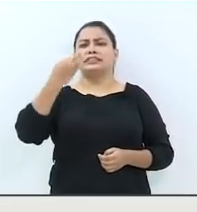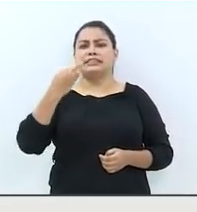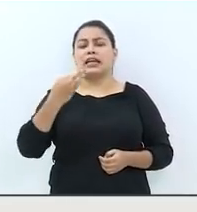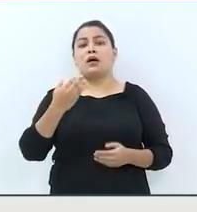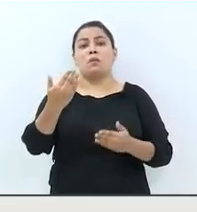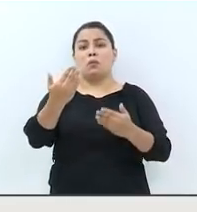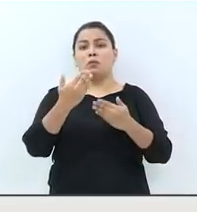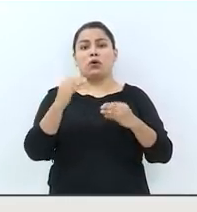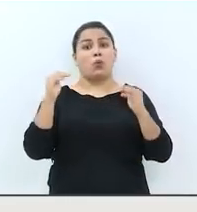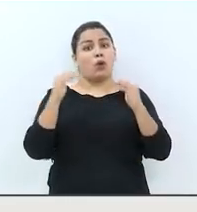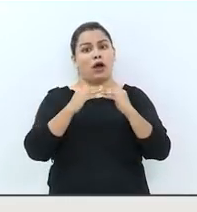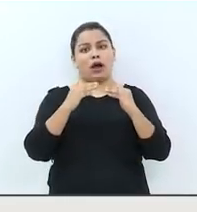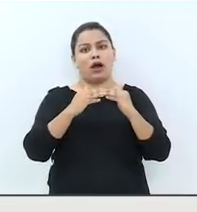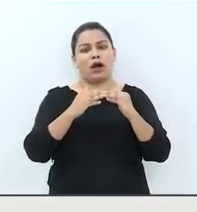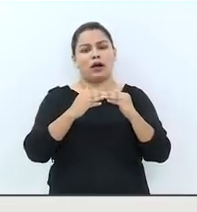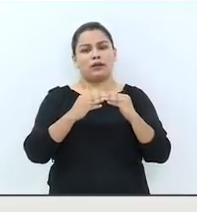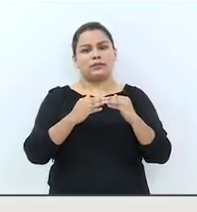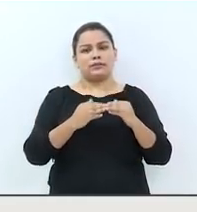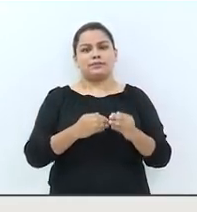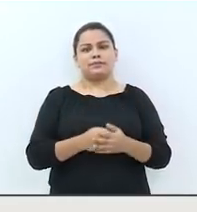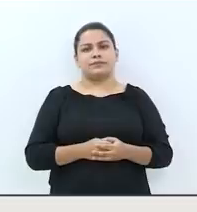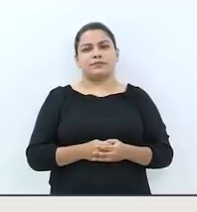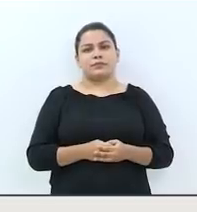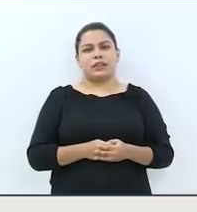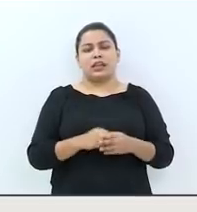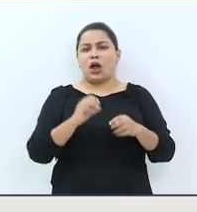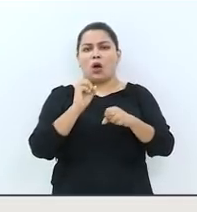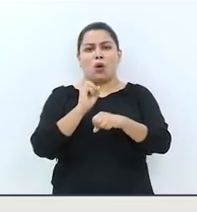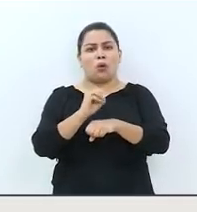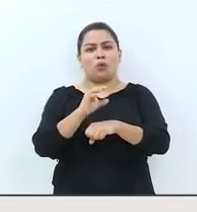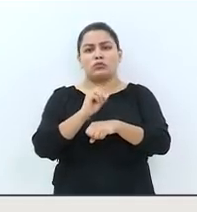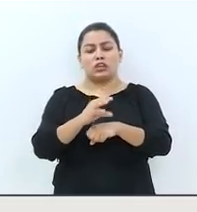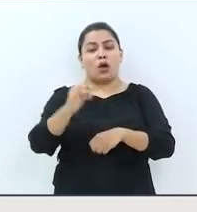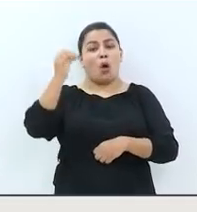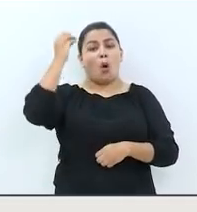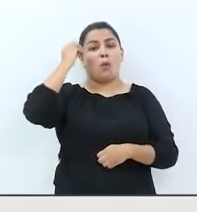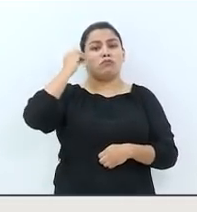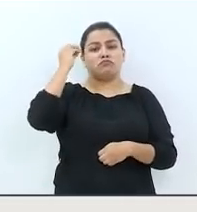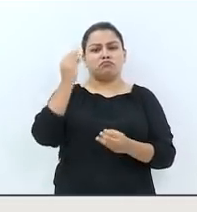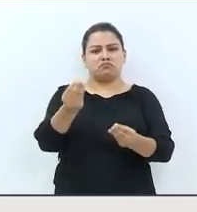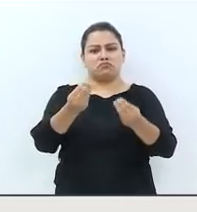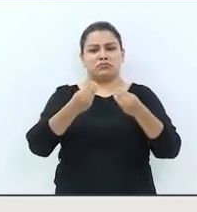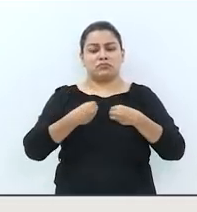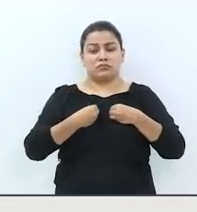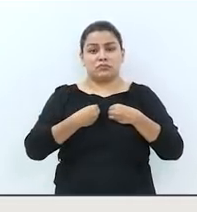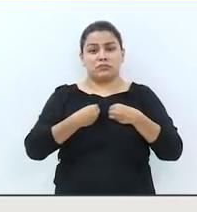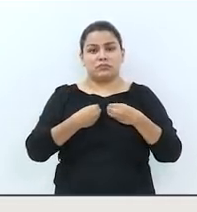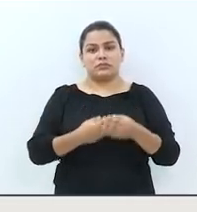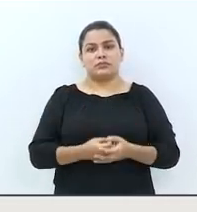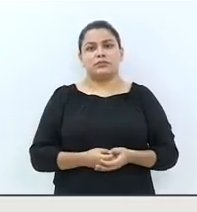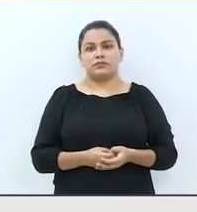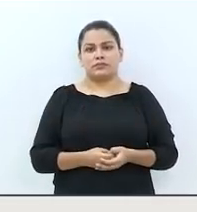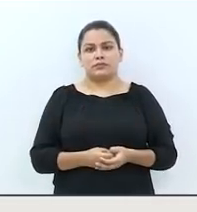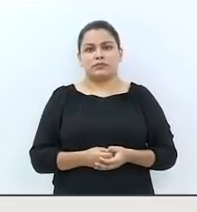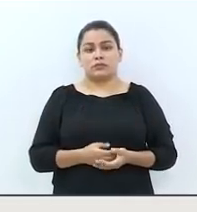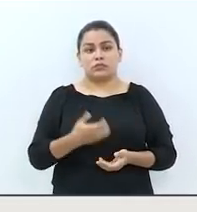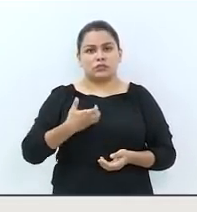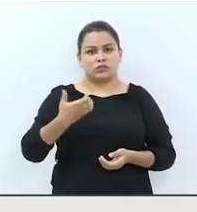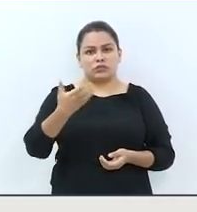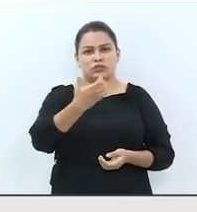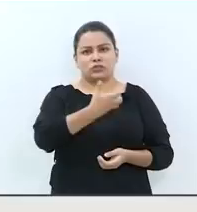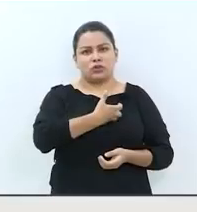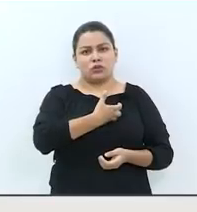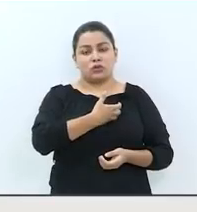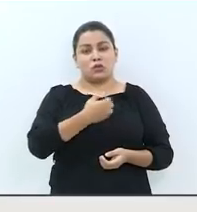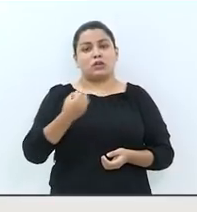que la retroalimentación que podemos ir recibiendo, tanto nosotros y